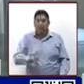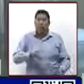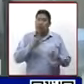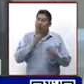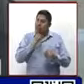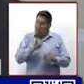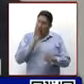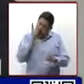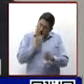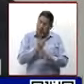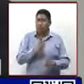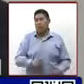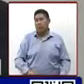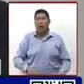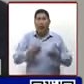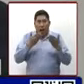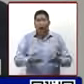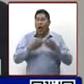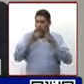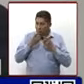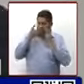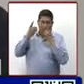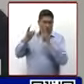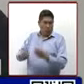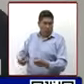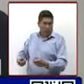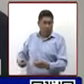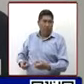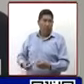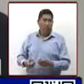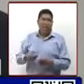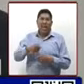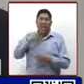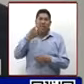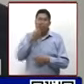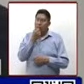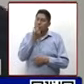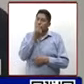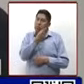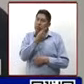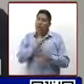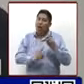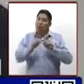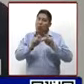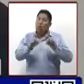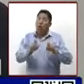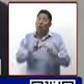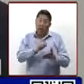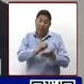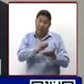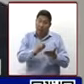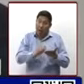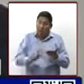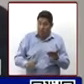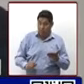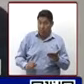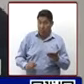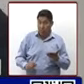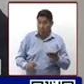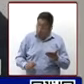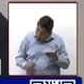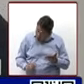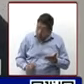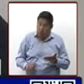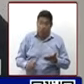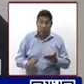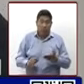lo que va a pasar, ¿no? Hay denuncias que se hubieran, en sentido de que se hubieran filtrado ya algunas de las preguntas de los